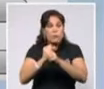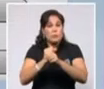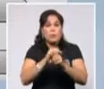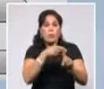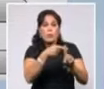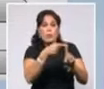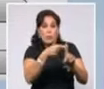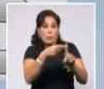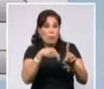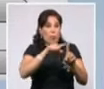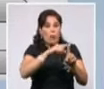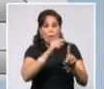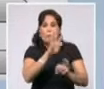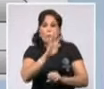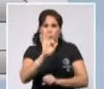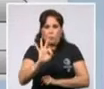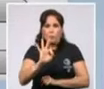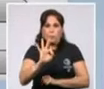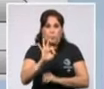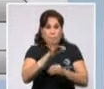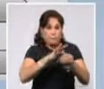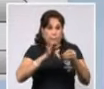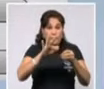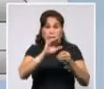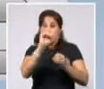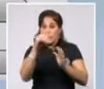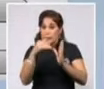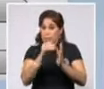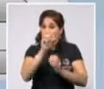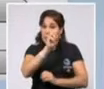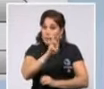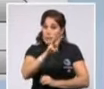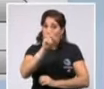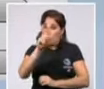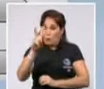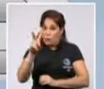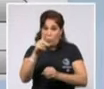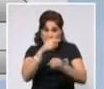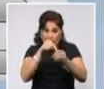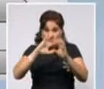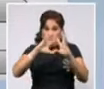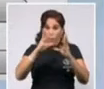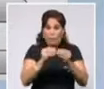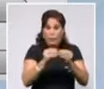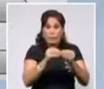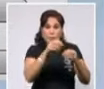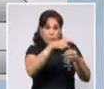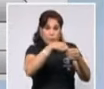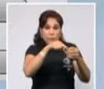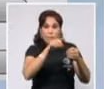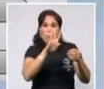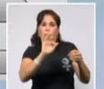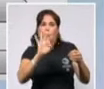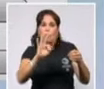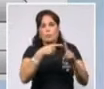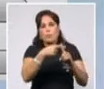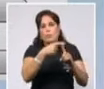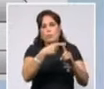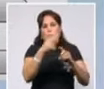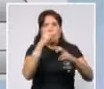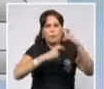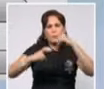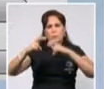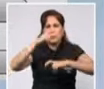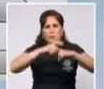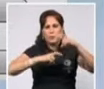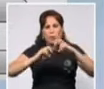positivas, 48, de estas 7.321 muestras, 48 dieron positivas en nuestros centros de investigación. El